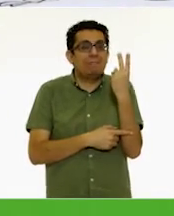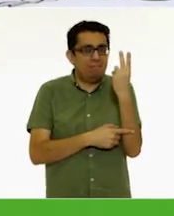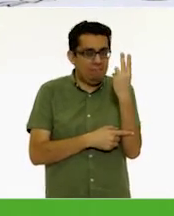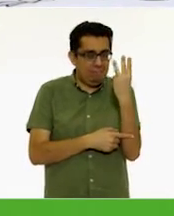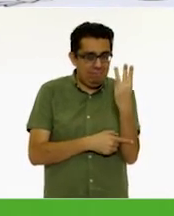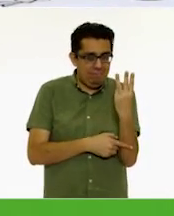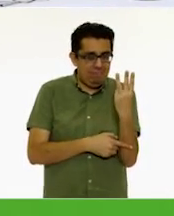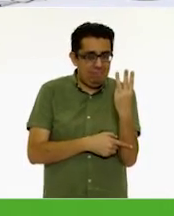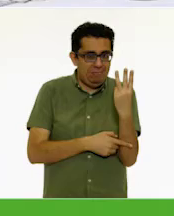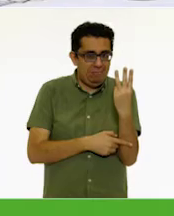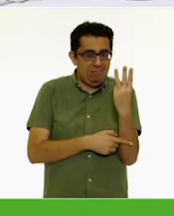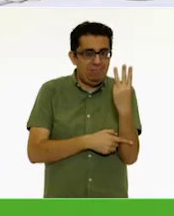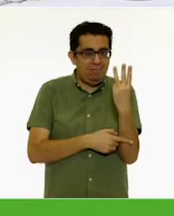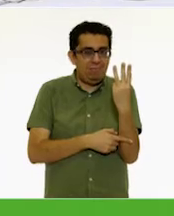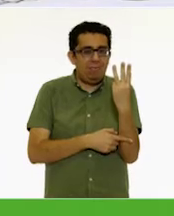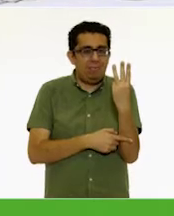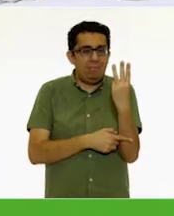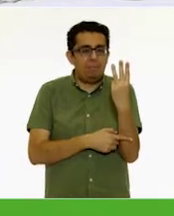tres,